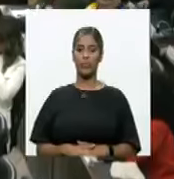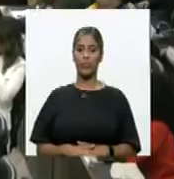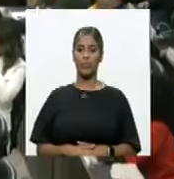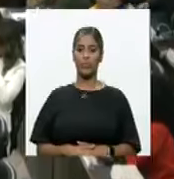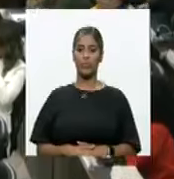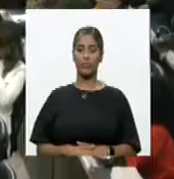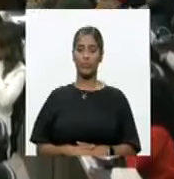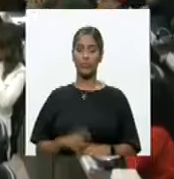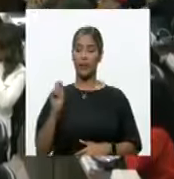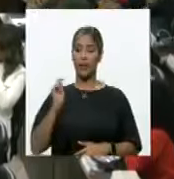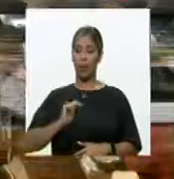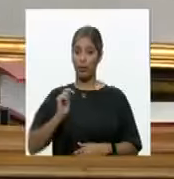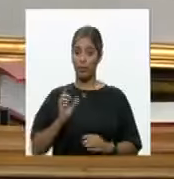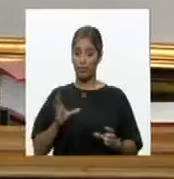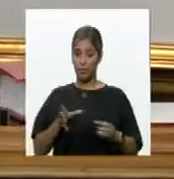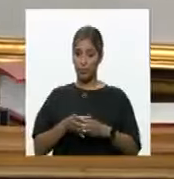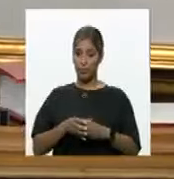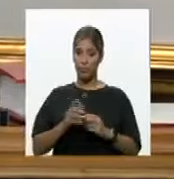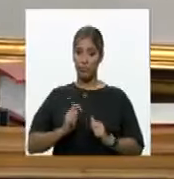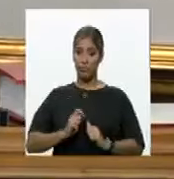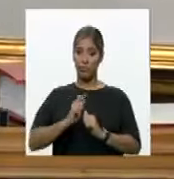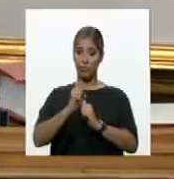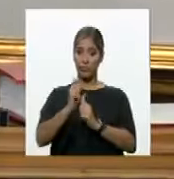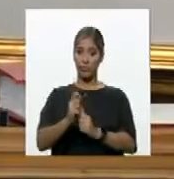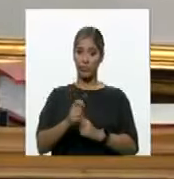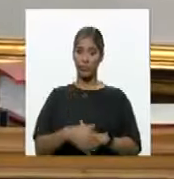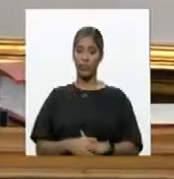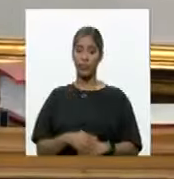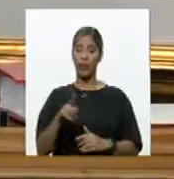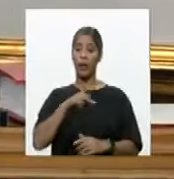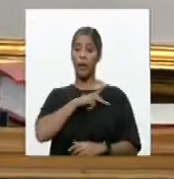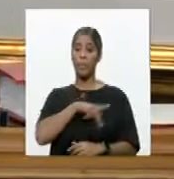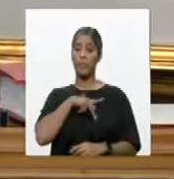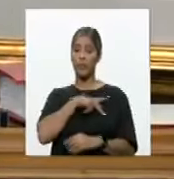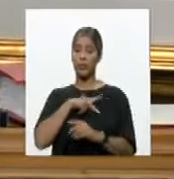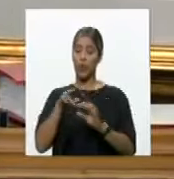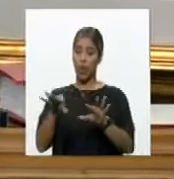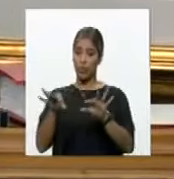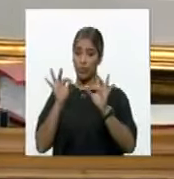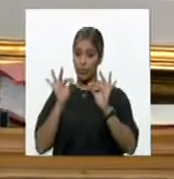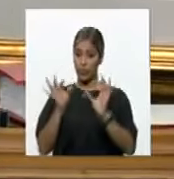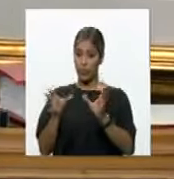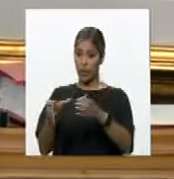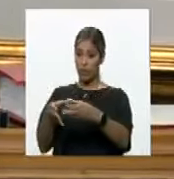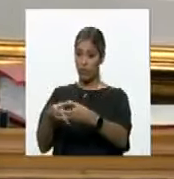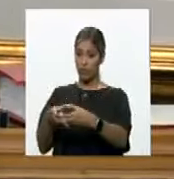Esta Junta Directiva designa una comisión especial